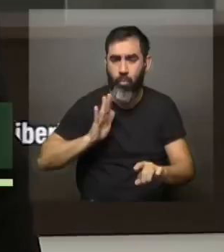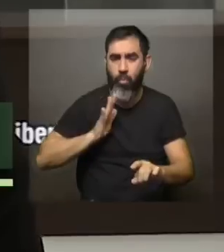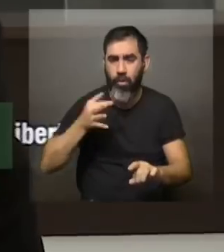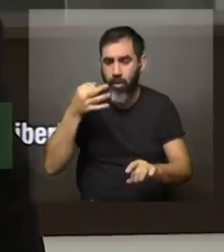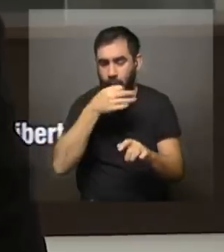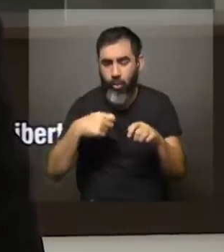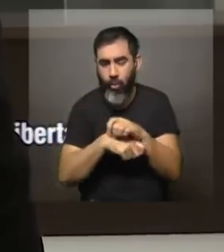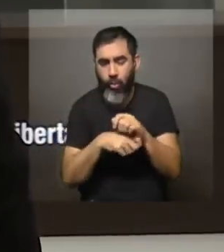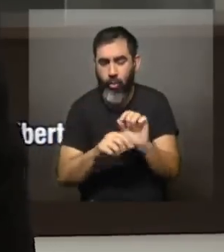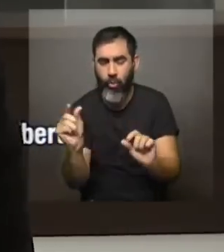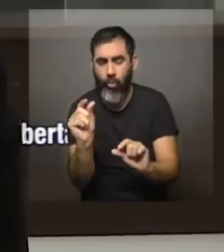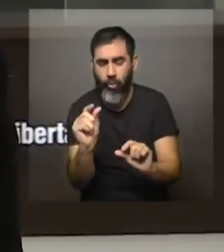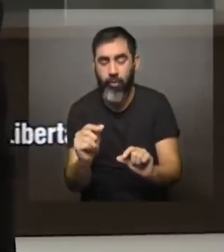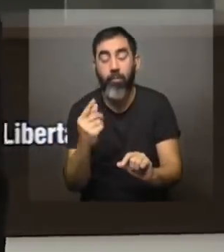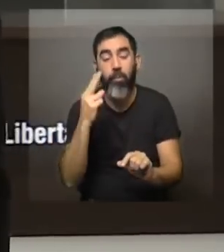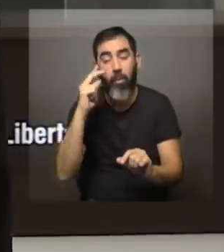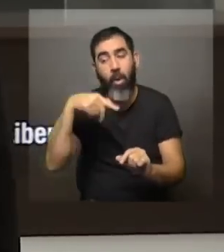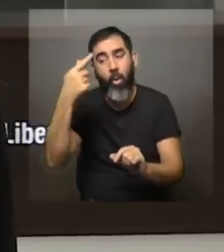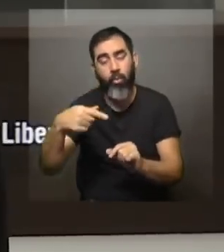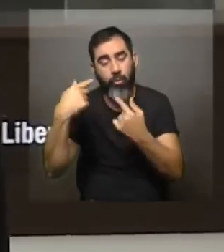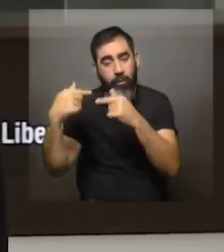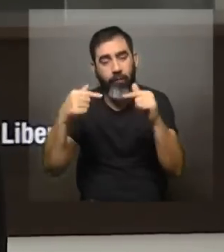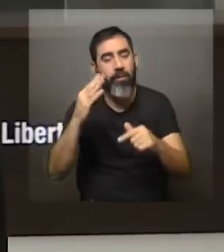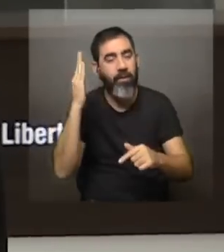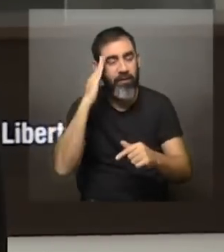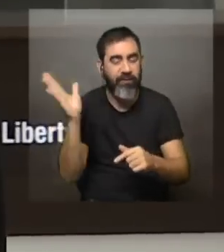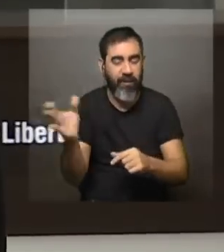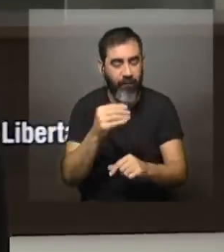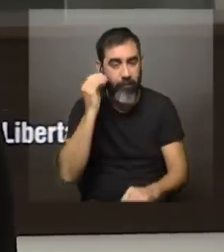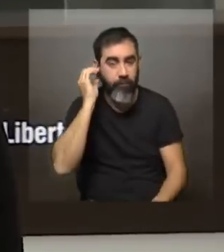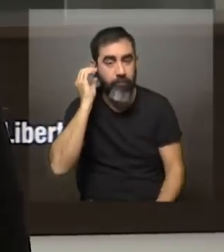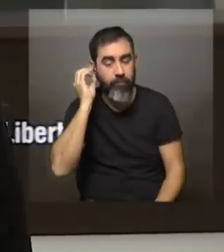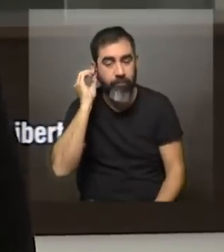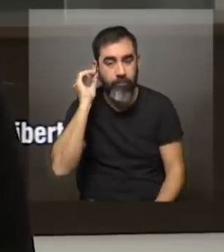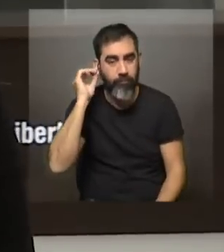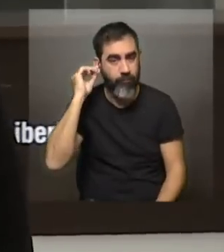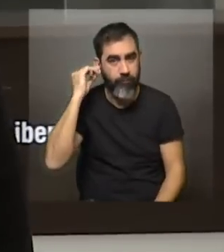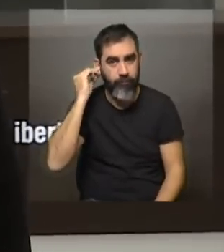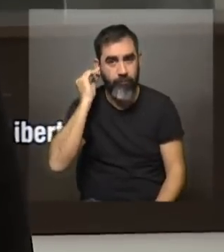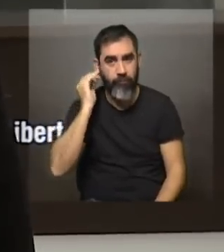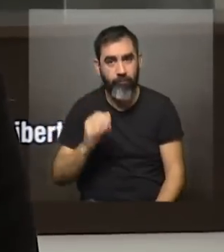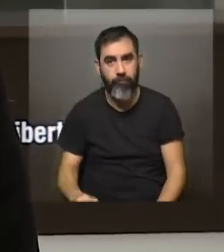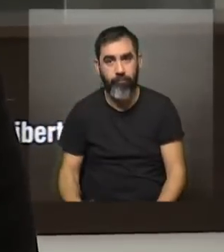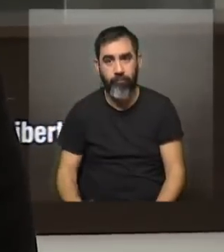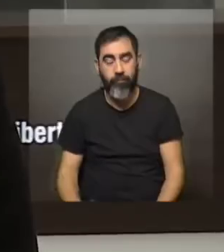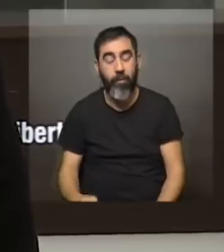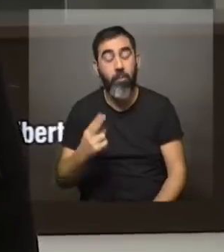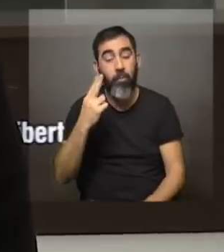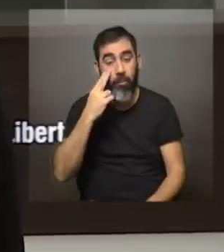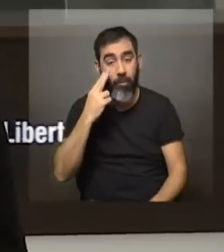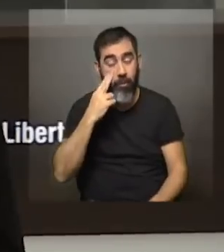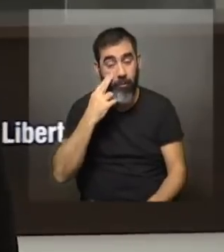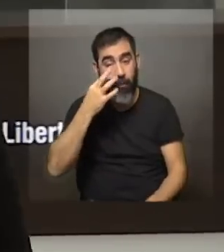que ingresan esas pequeñas cantidades el problema está en otro lado y eso lo sabemos todos Entonces es un problema que